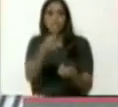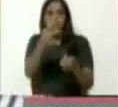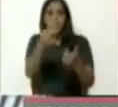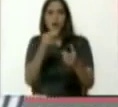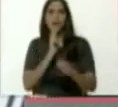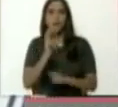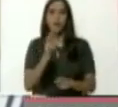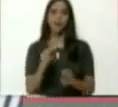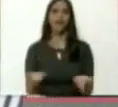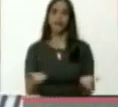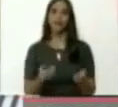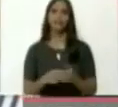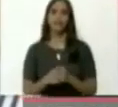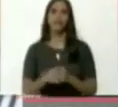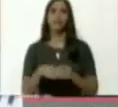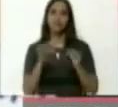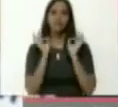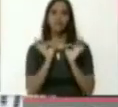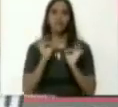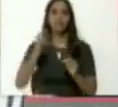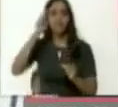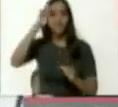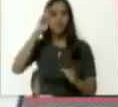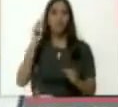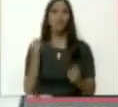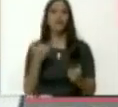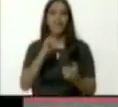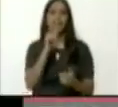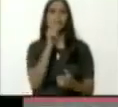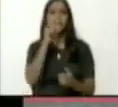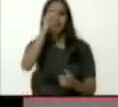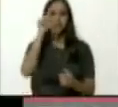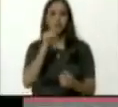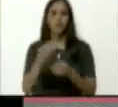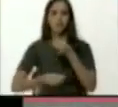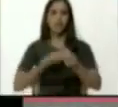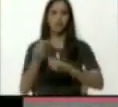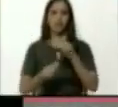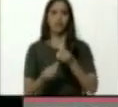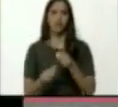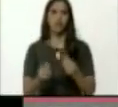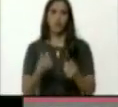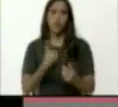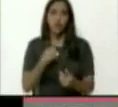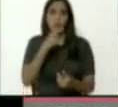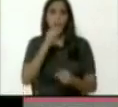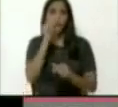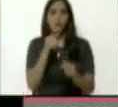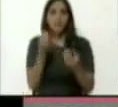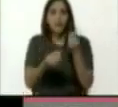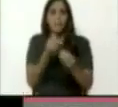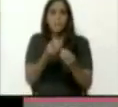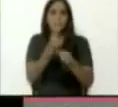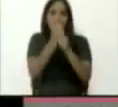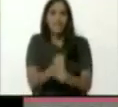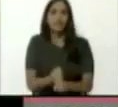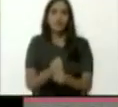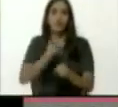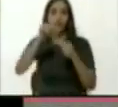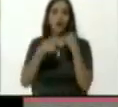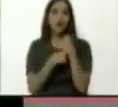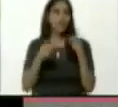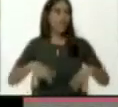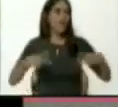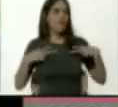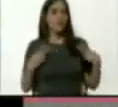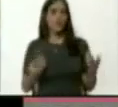creo que es suficiente motivo como para que haya preguntas que hacer. Yo lo que me pregunto es qué está esperando Juan Guaidó de la vida. O sea, le